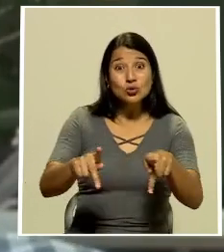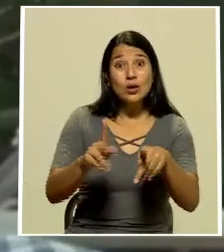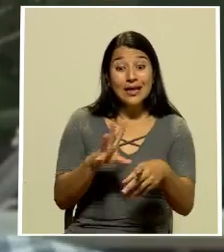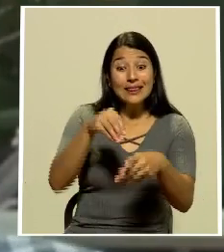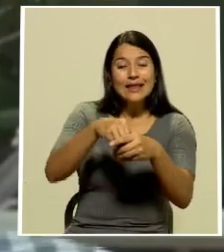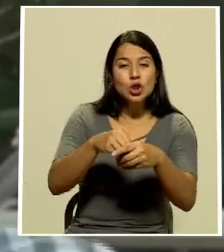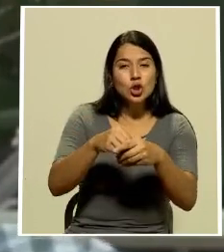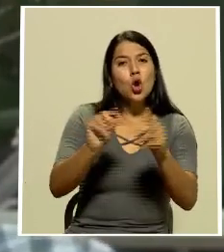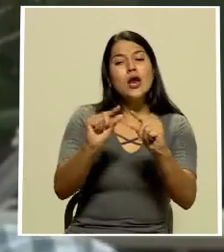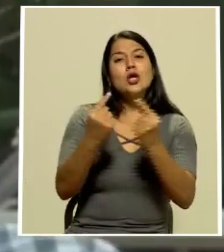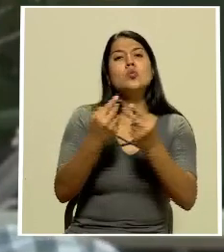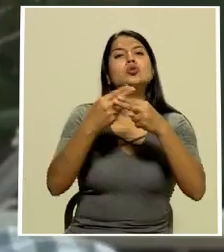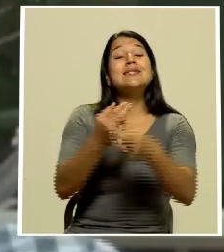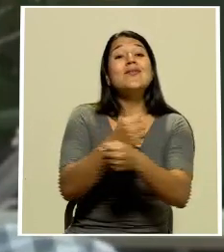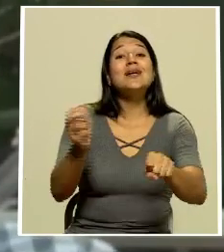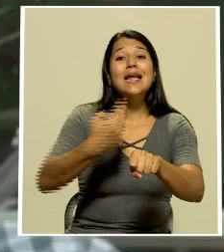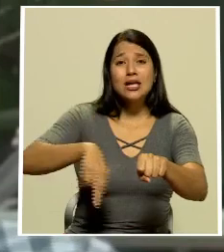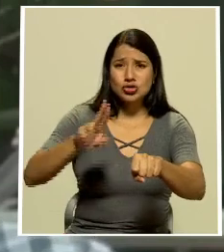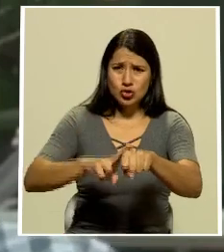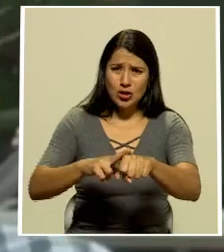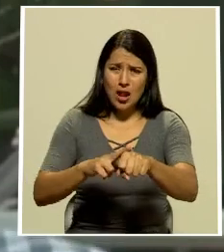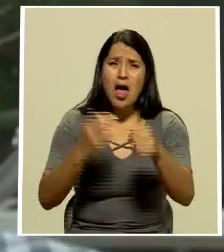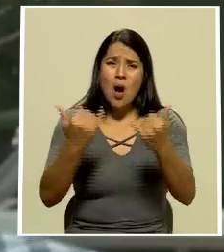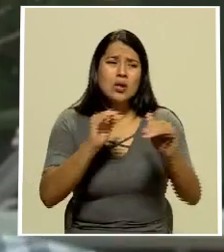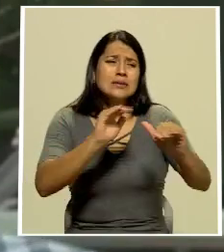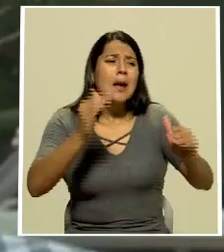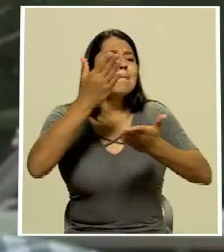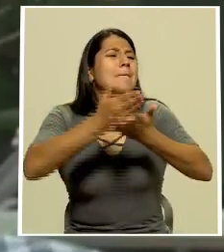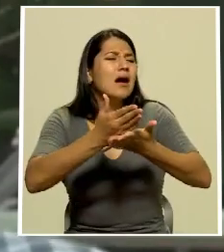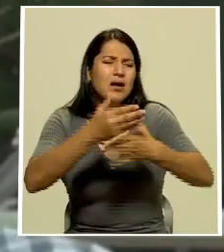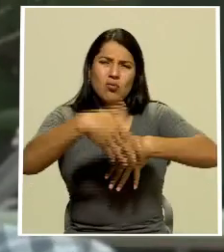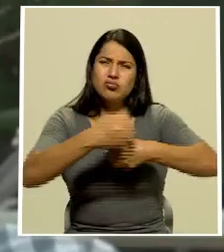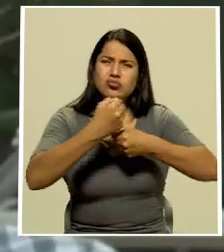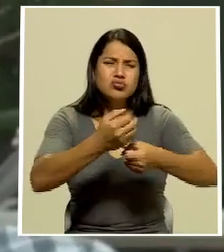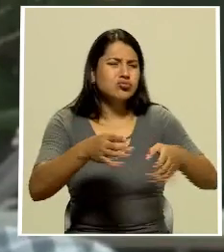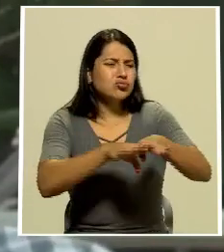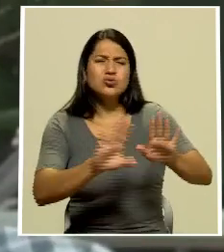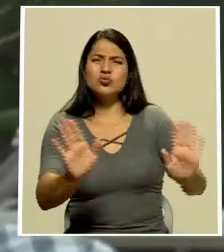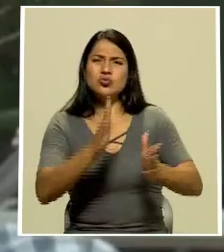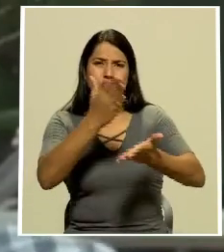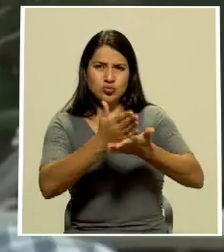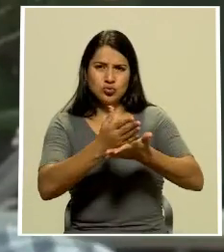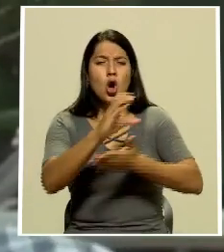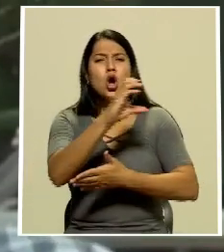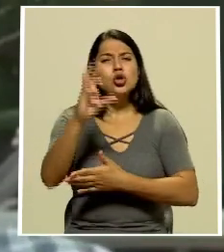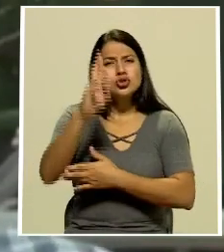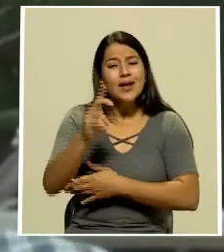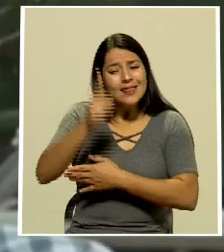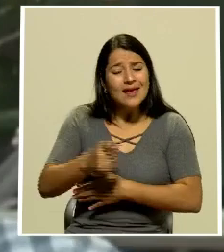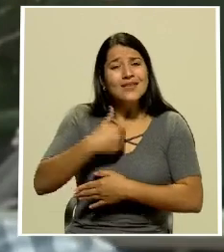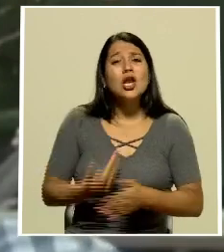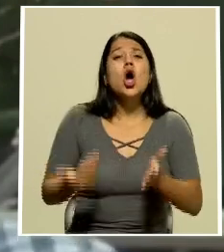Nacional a deponer de inmediato toda protesta en las calles. El país tiene que recobrar la calma y